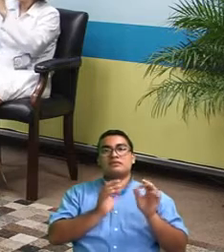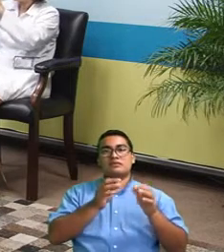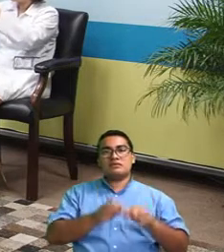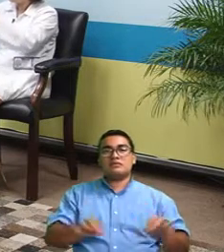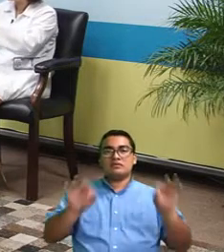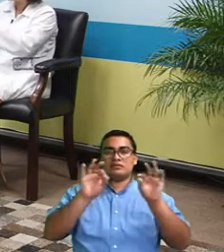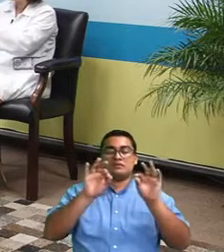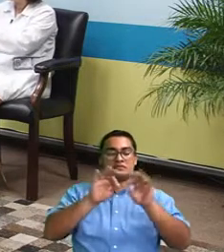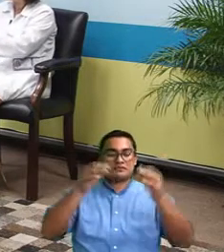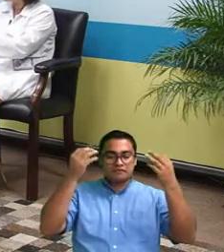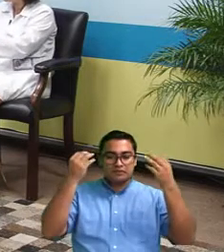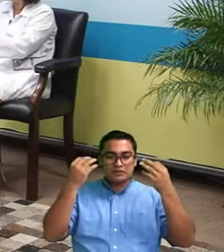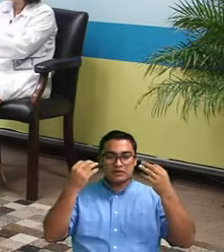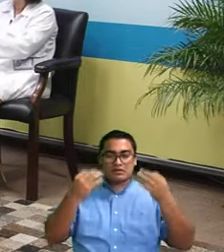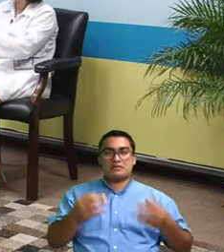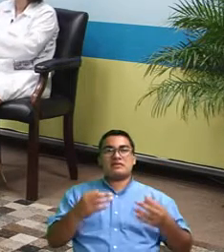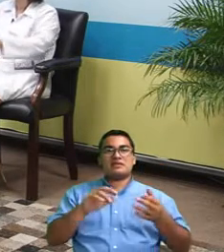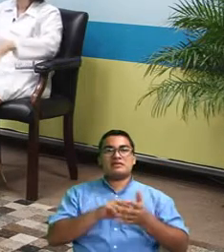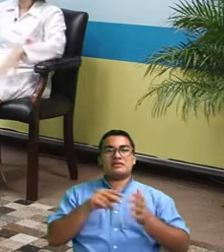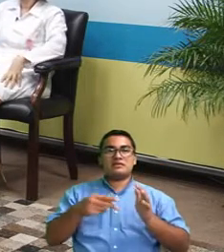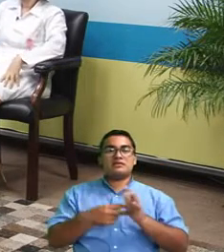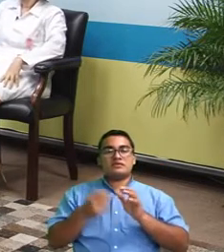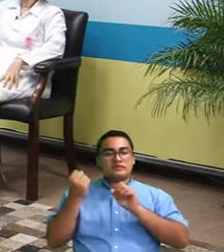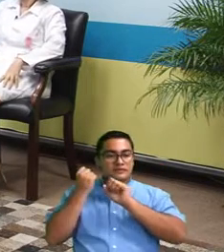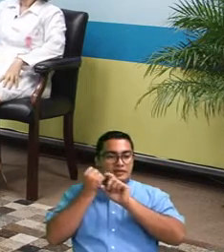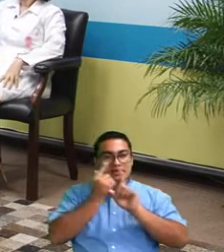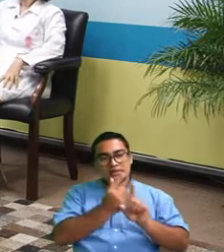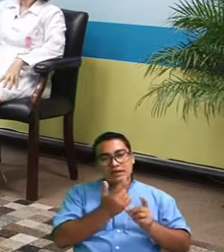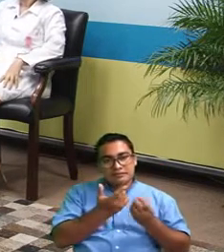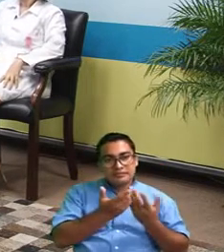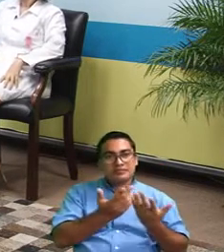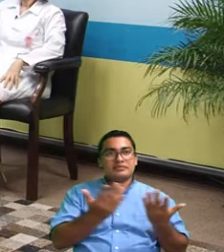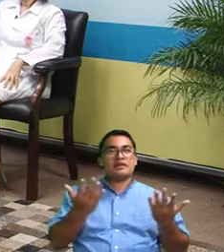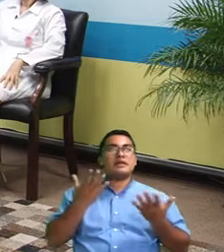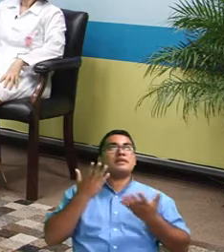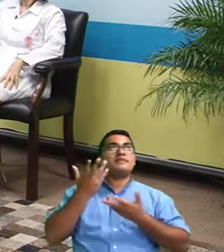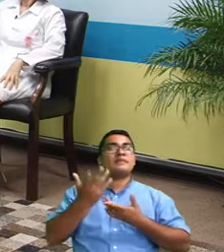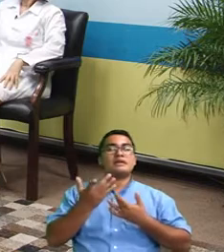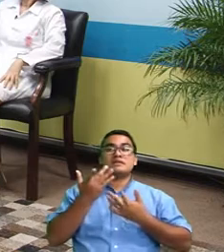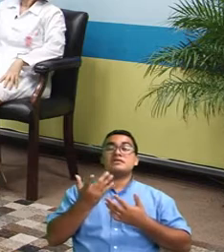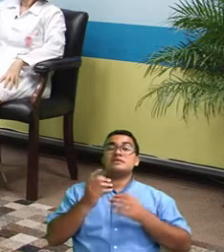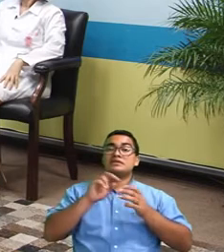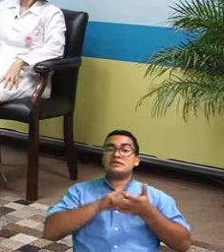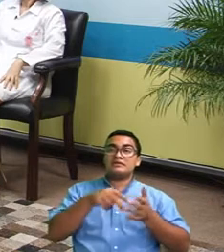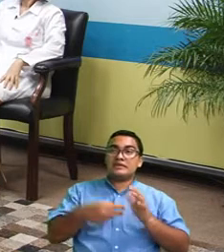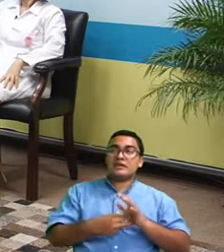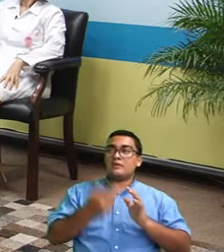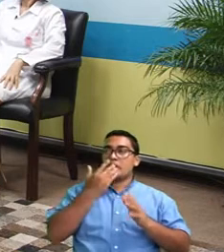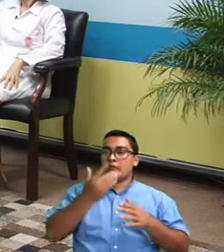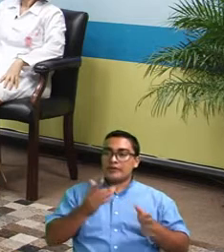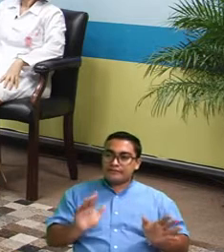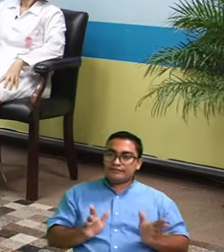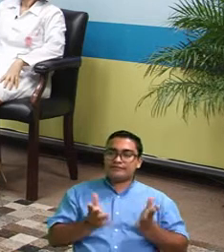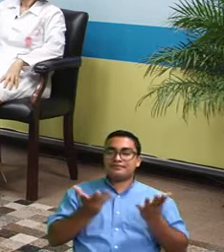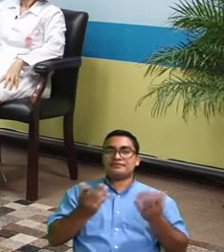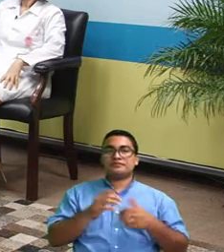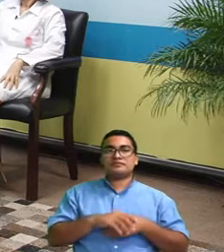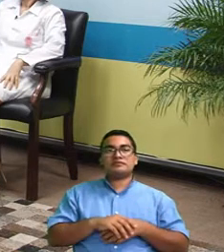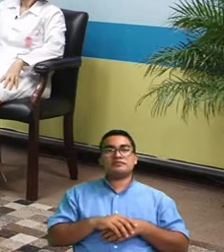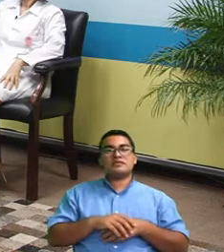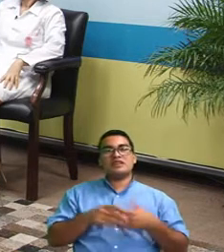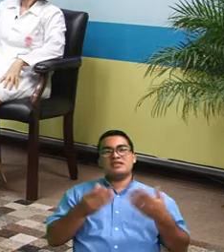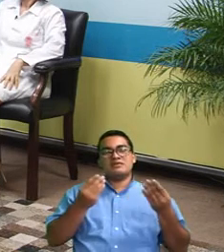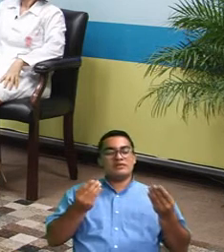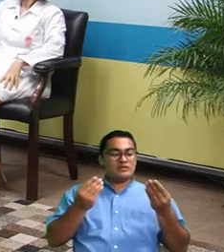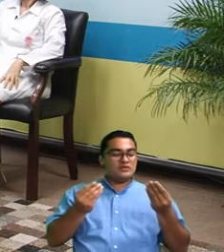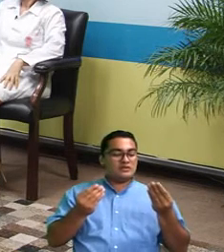contesten basado, ¿verdad?, en evidencia científica. Un mensaje esperanzador. Exacto. Que de alguna manera sirve y motiva, porque yo creo que muchas veces